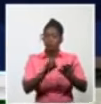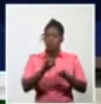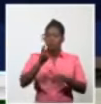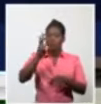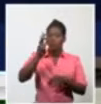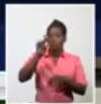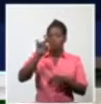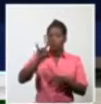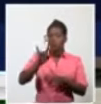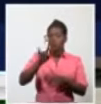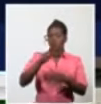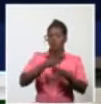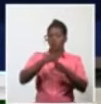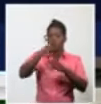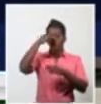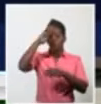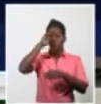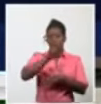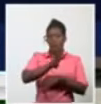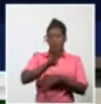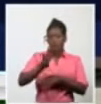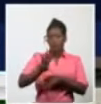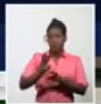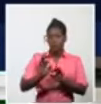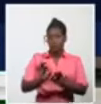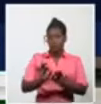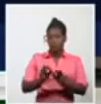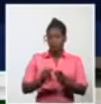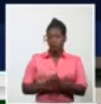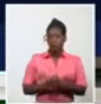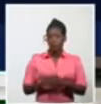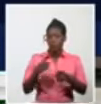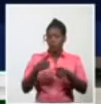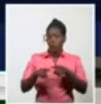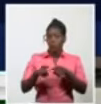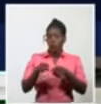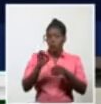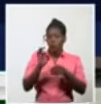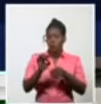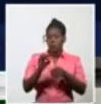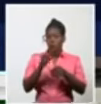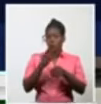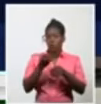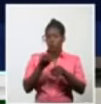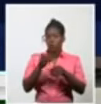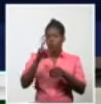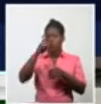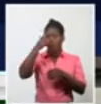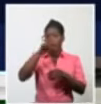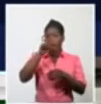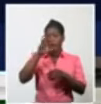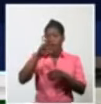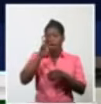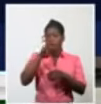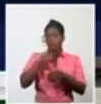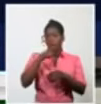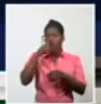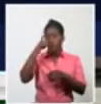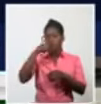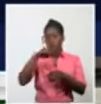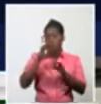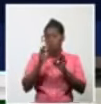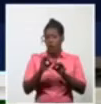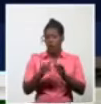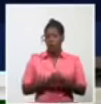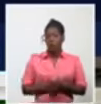Cuba 33, al igual que Cárdenas y 31 en Boyero, pudiéramos decir que son solo los municipios